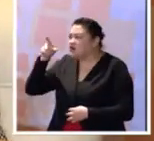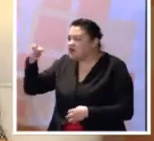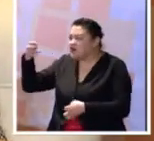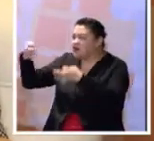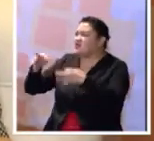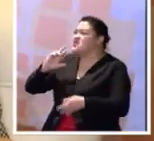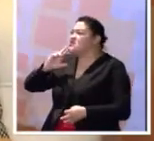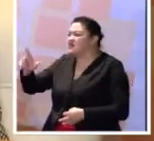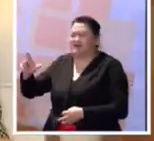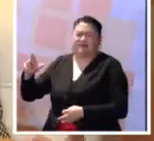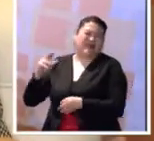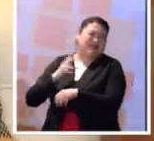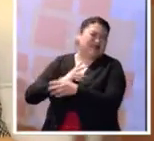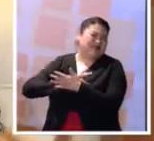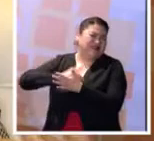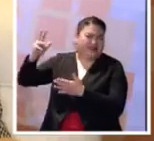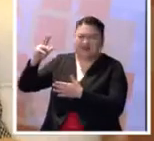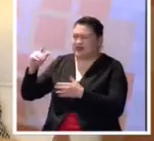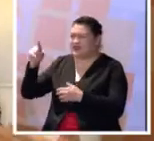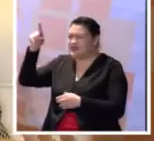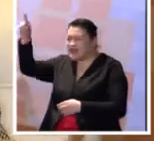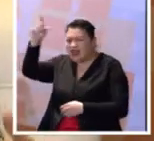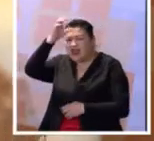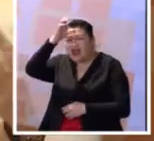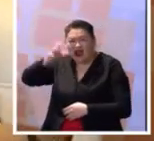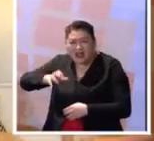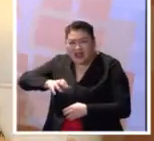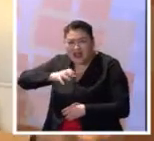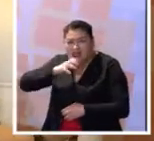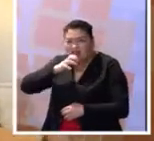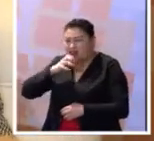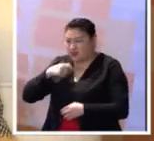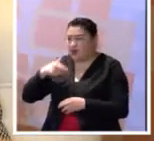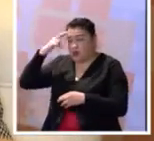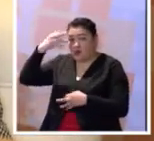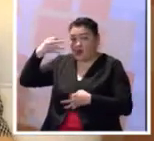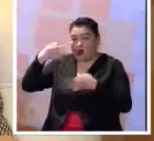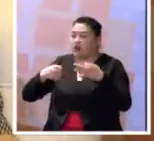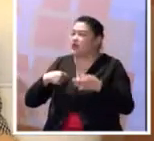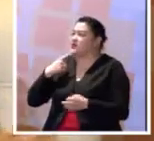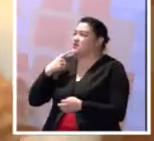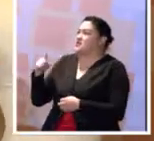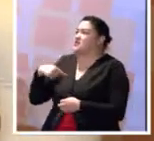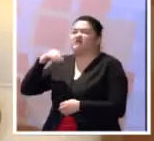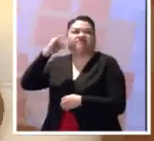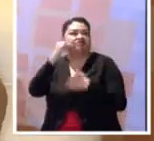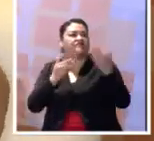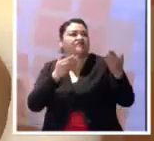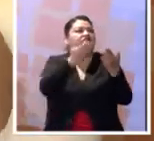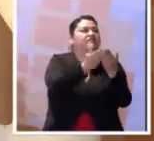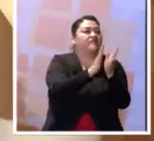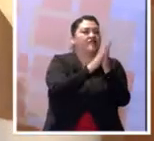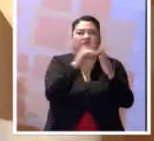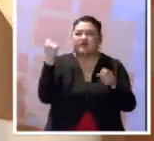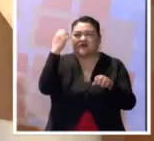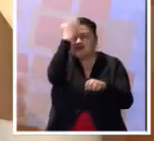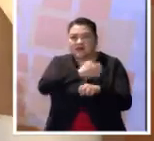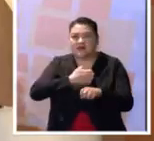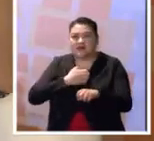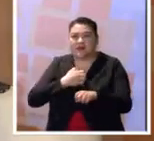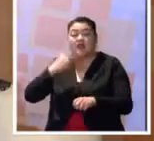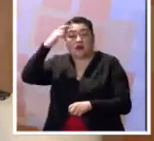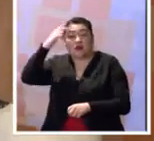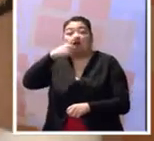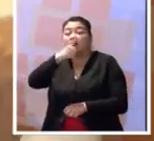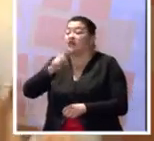en la paridad, porque hoy el Congreso de Coahuila en este ejercicio que está impugnado ante la Sala Superior, no es 50-50, hay